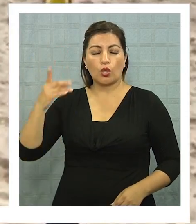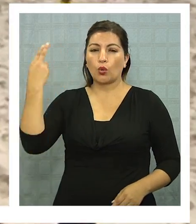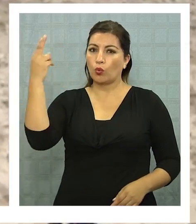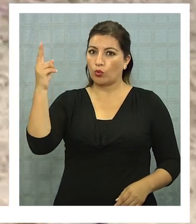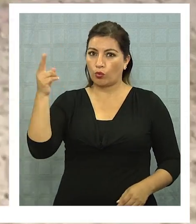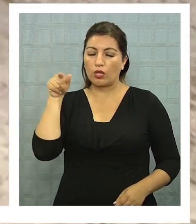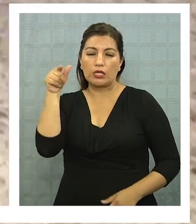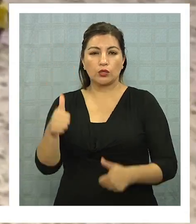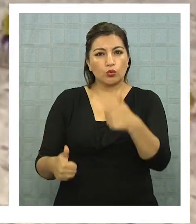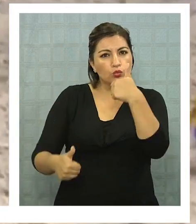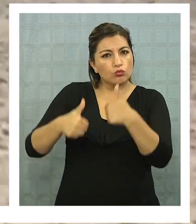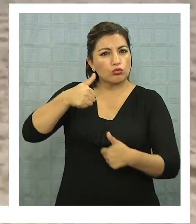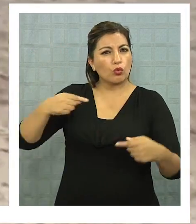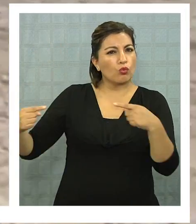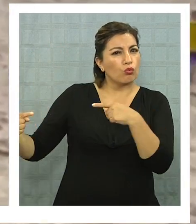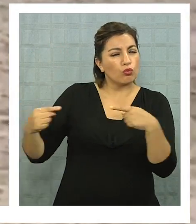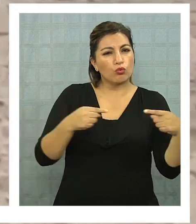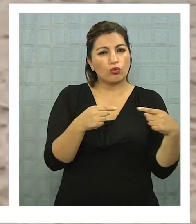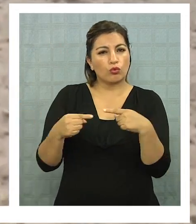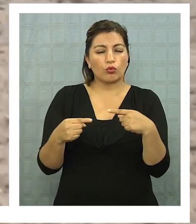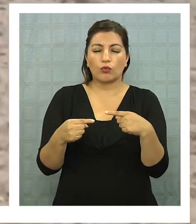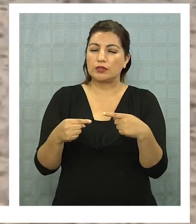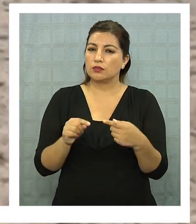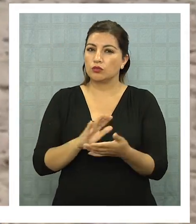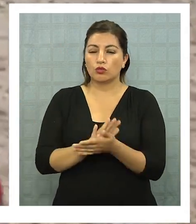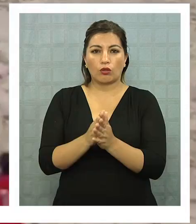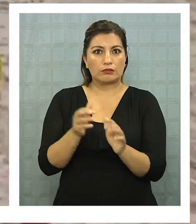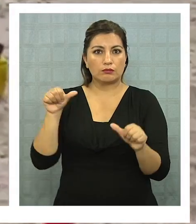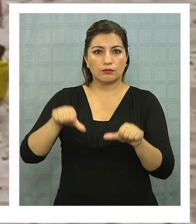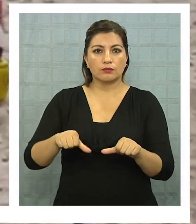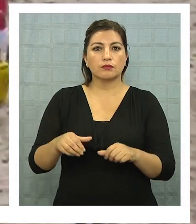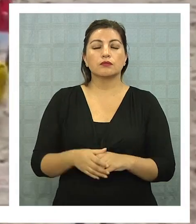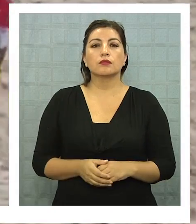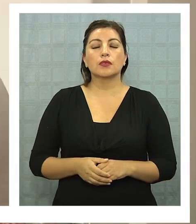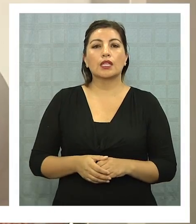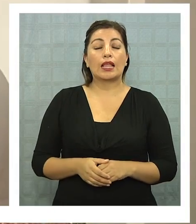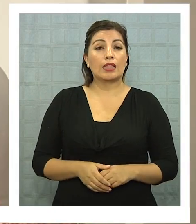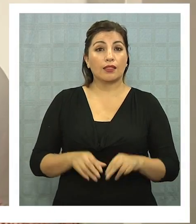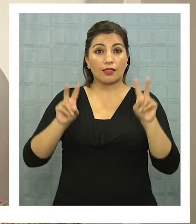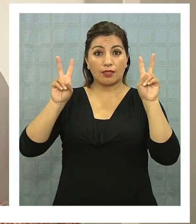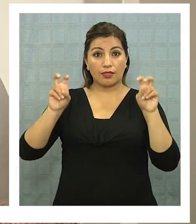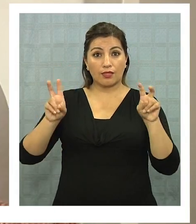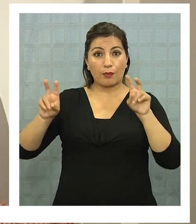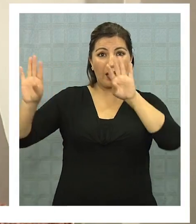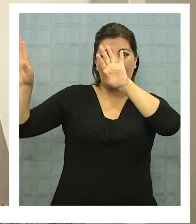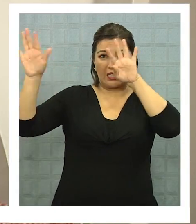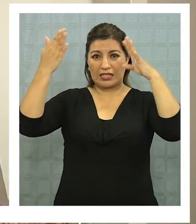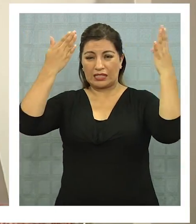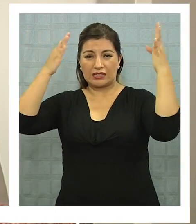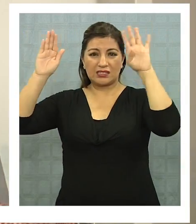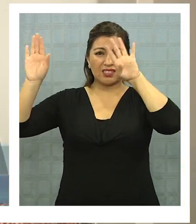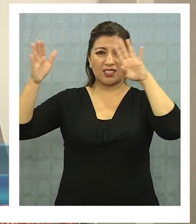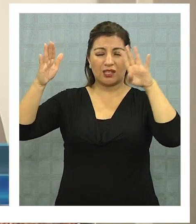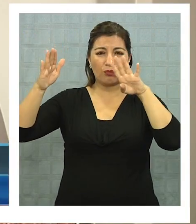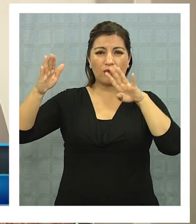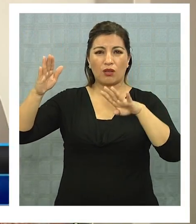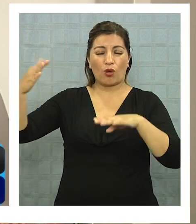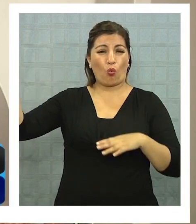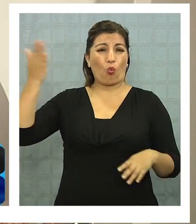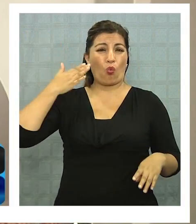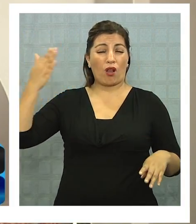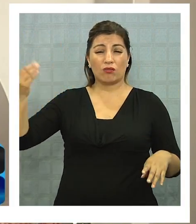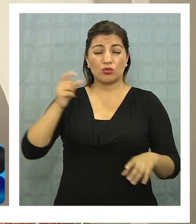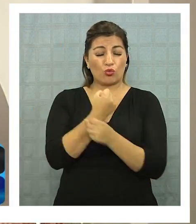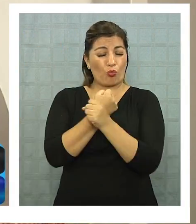y Uruguay en una competencia ante un clima hostil. Las condiciones climáticas eran complicadas, era un